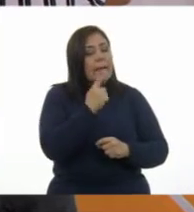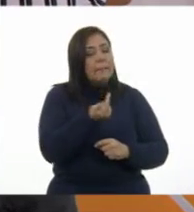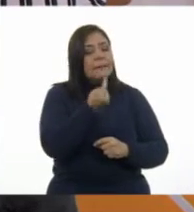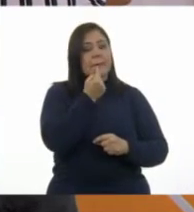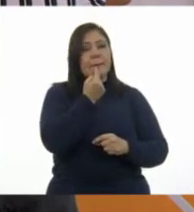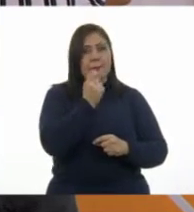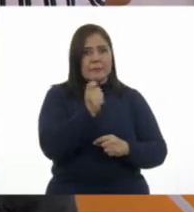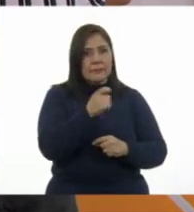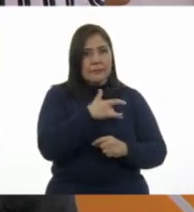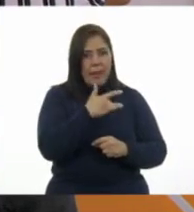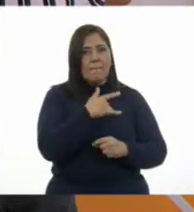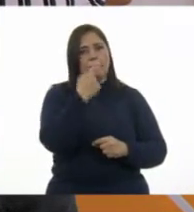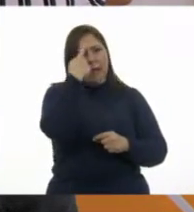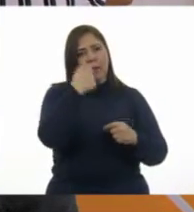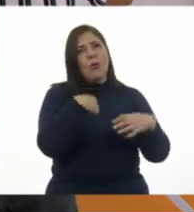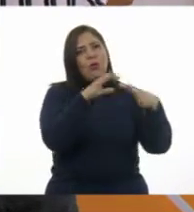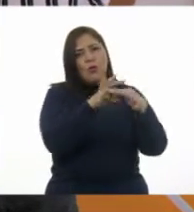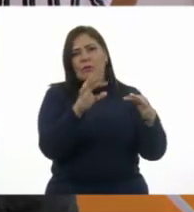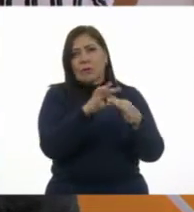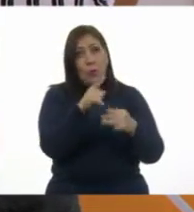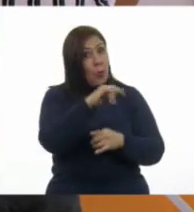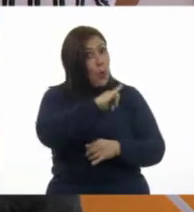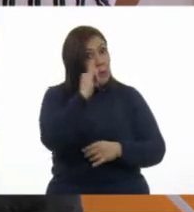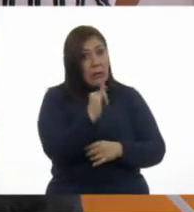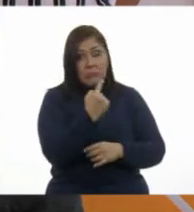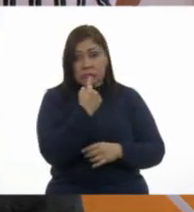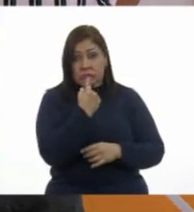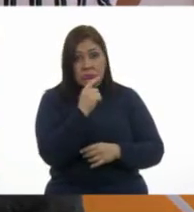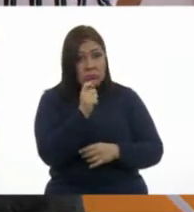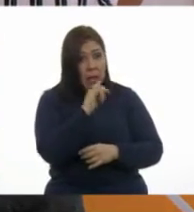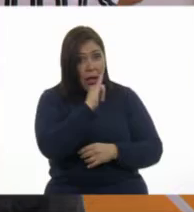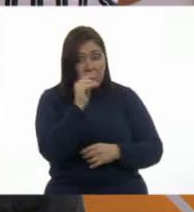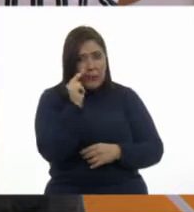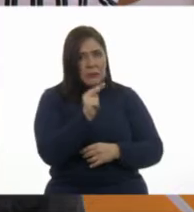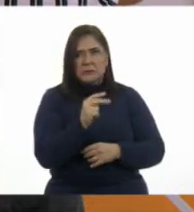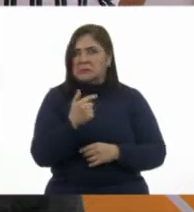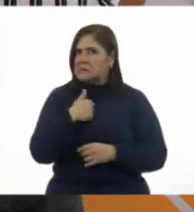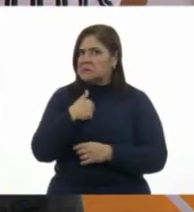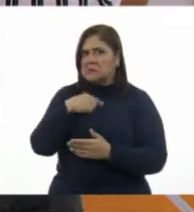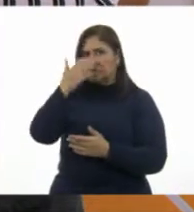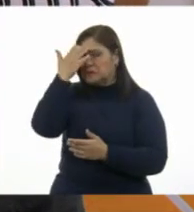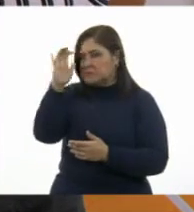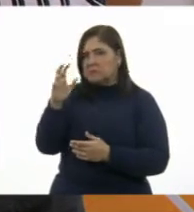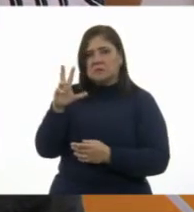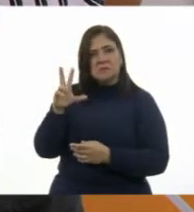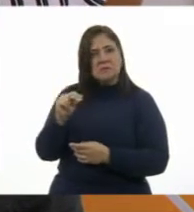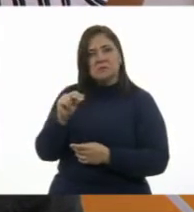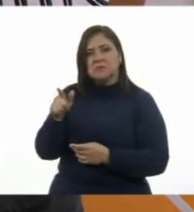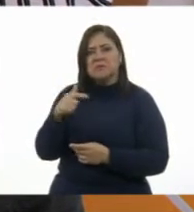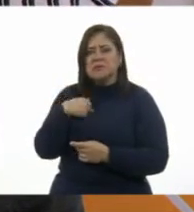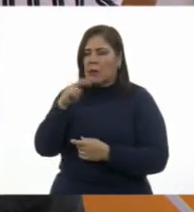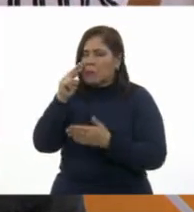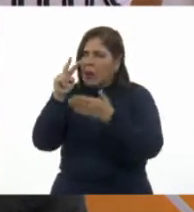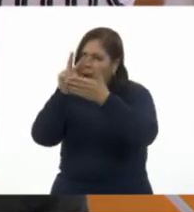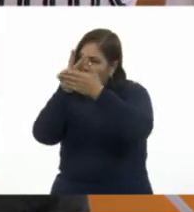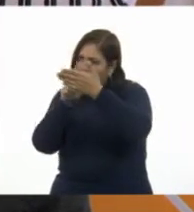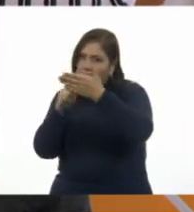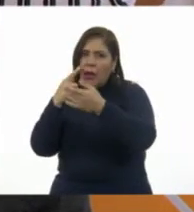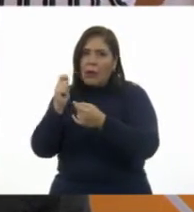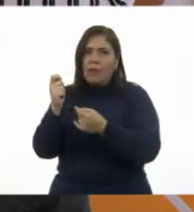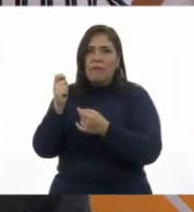que yo te pueda explicar. ¿Nunca la has probado? ¿Nunca la has visto? Creo que nunca la he visto, maestra. Veo la foto y no la